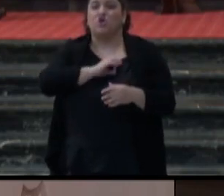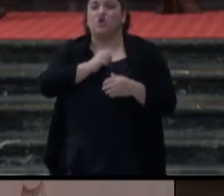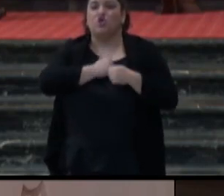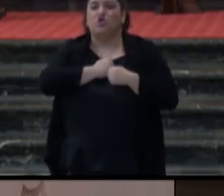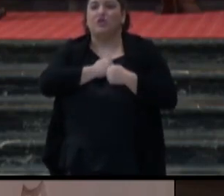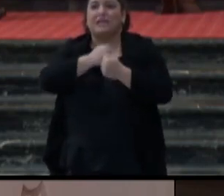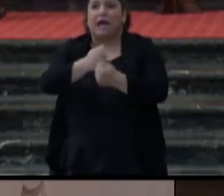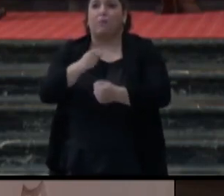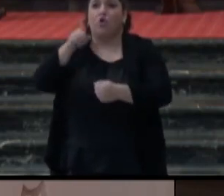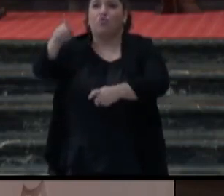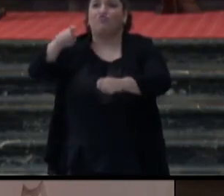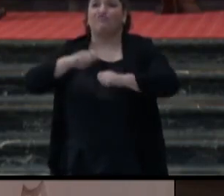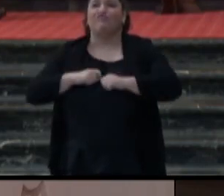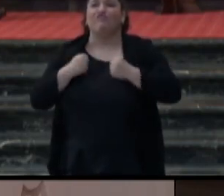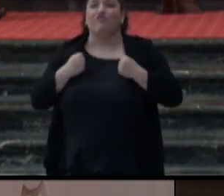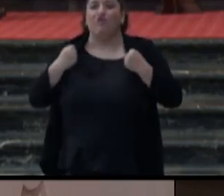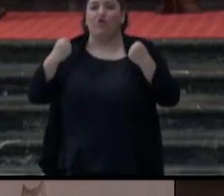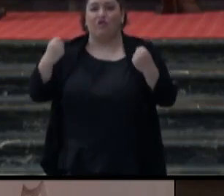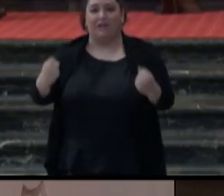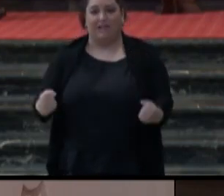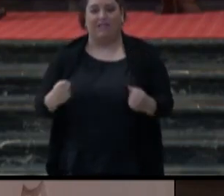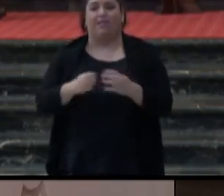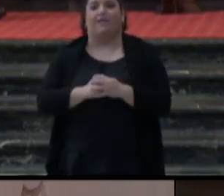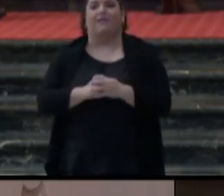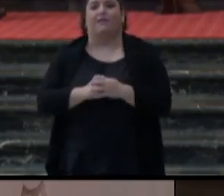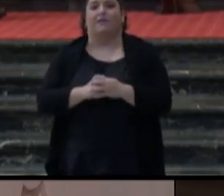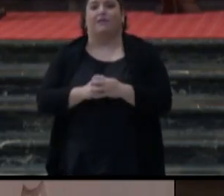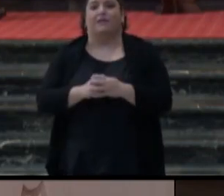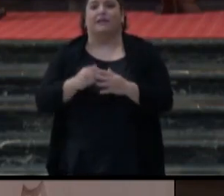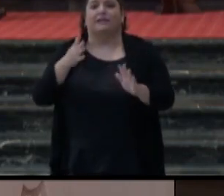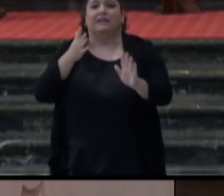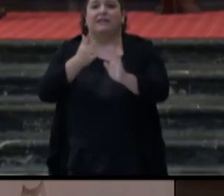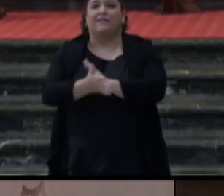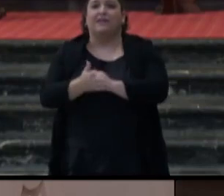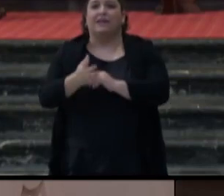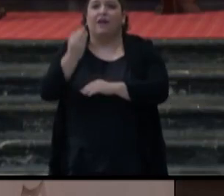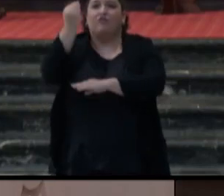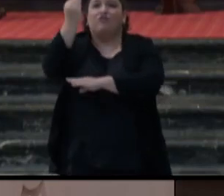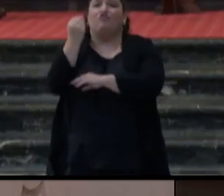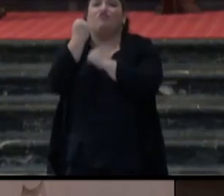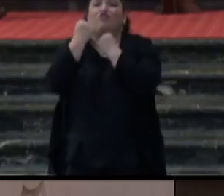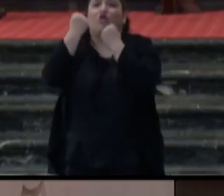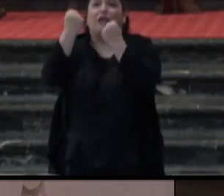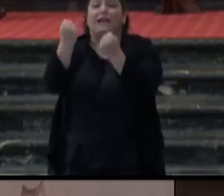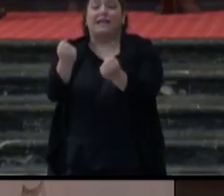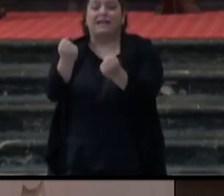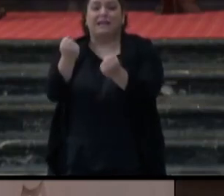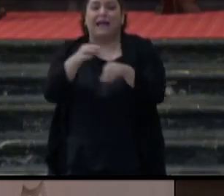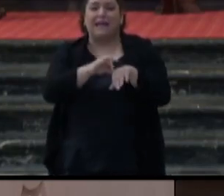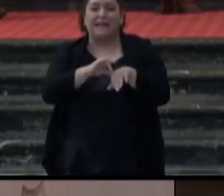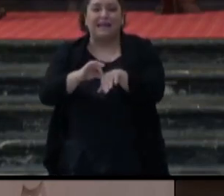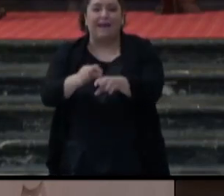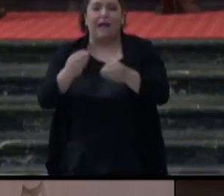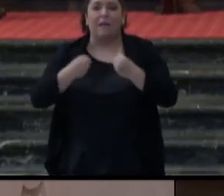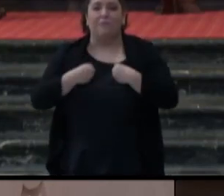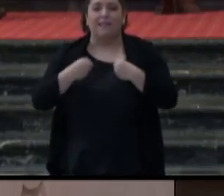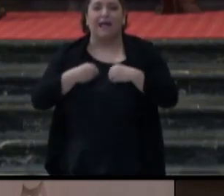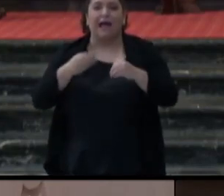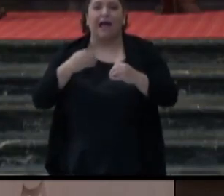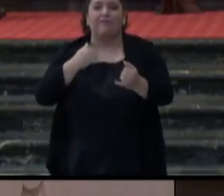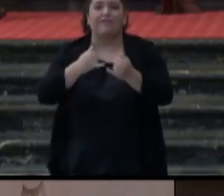mi fortaleza es decir encuentro mi fortaleza y el de mi vida en